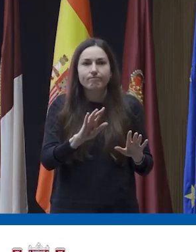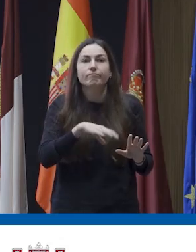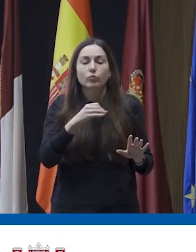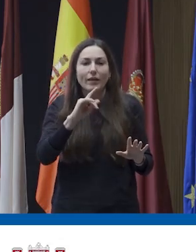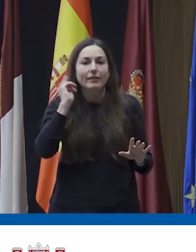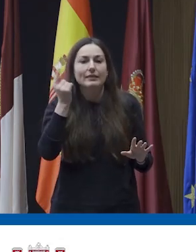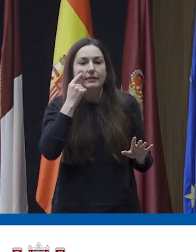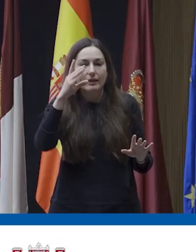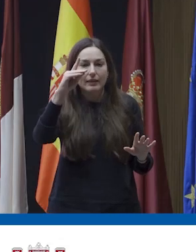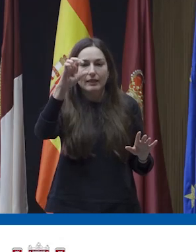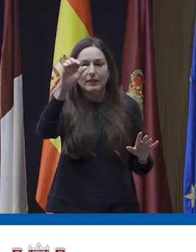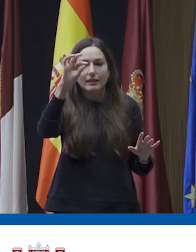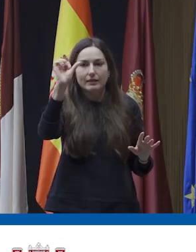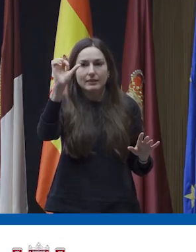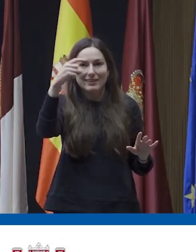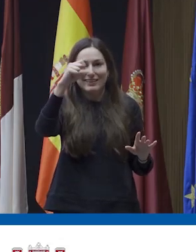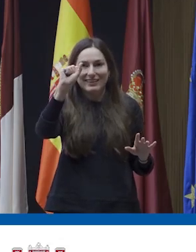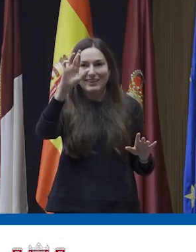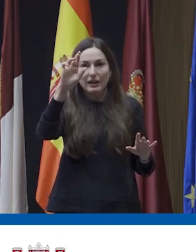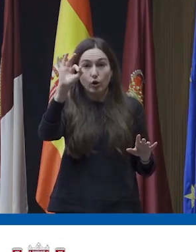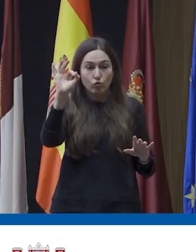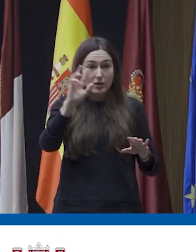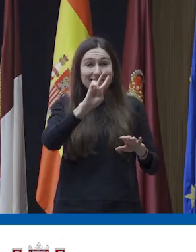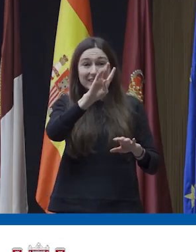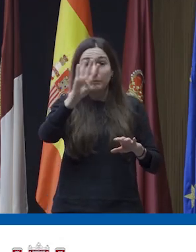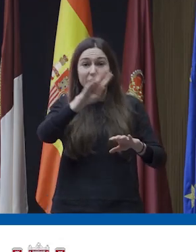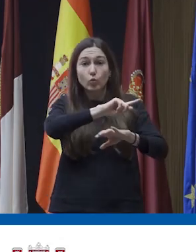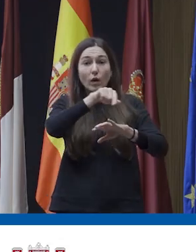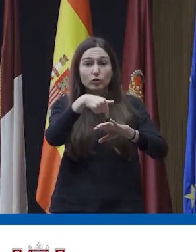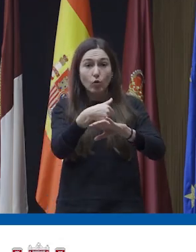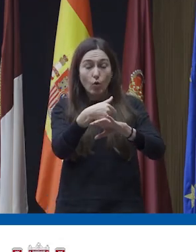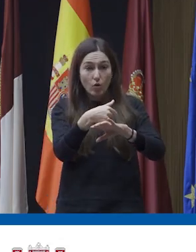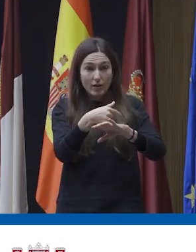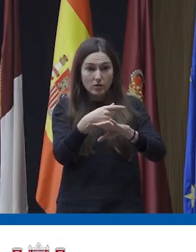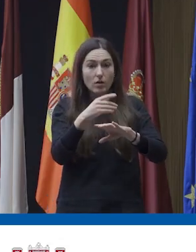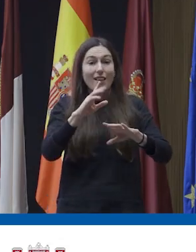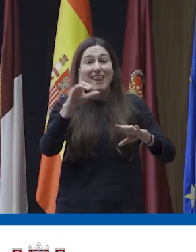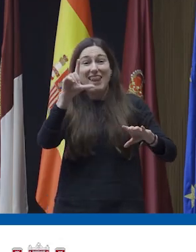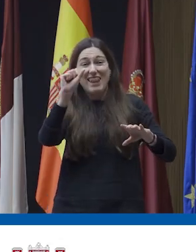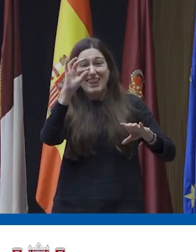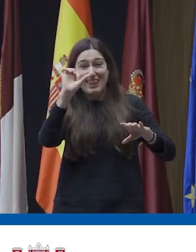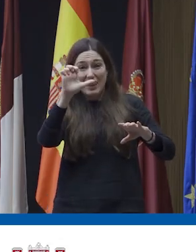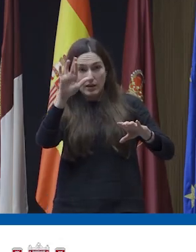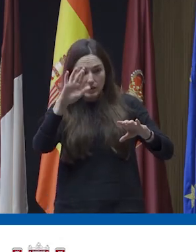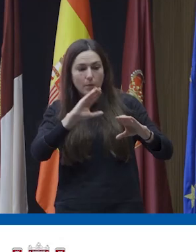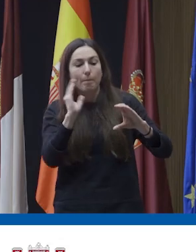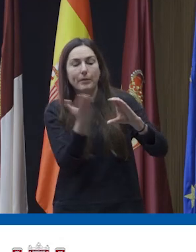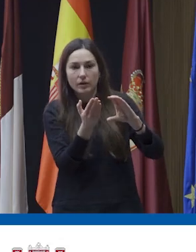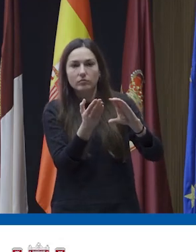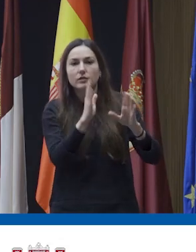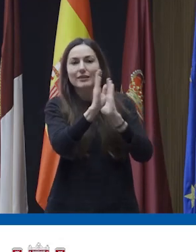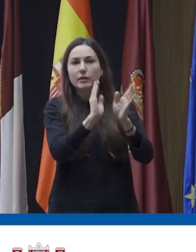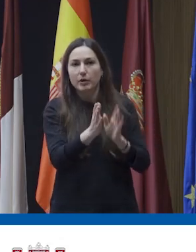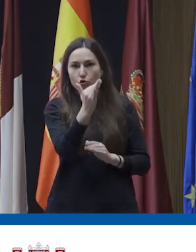es tratable con láser en 24 horas porque a los 2-3 días se va desprendiendo la retina, ¿vale? Entonces no es urgente, pero a las 24